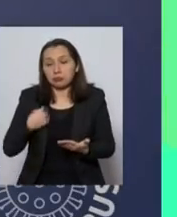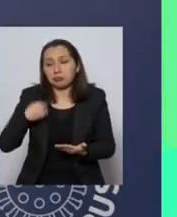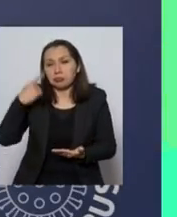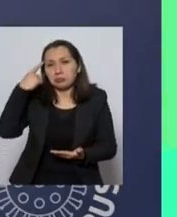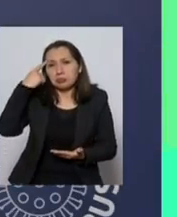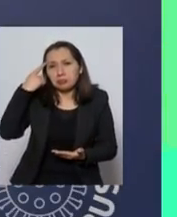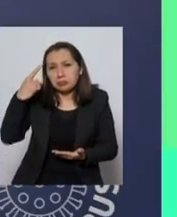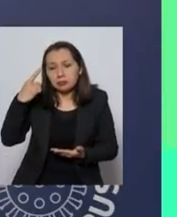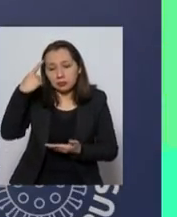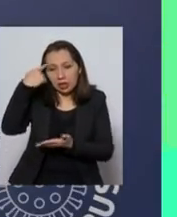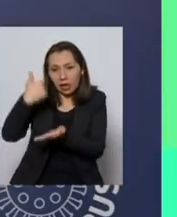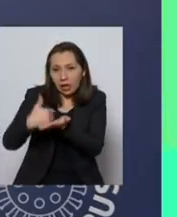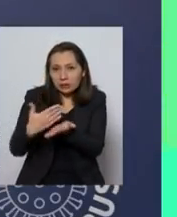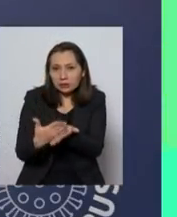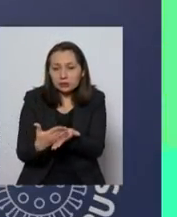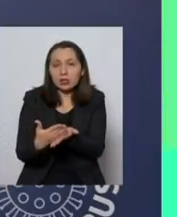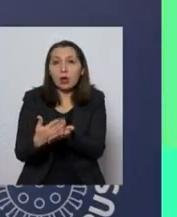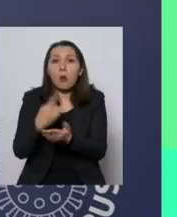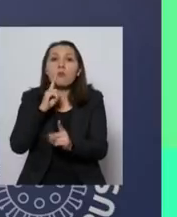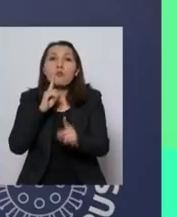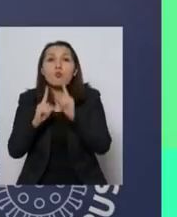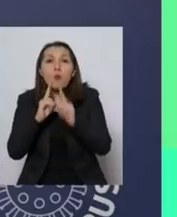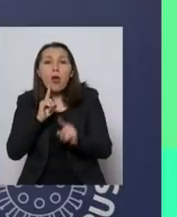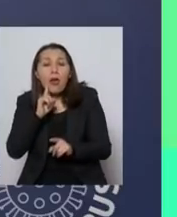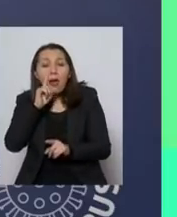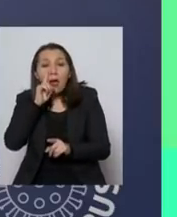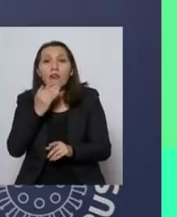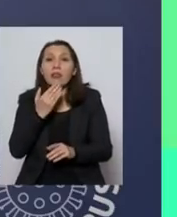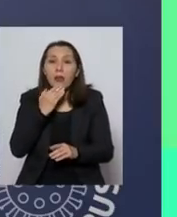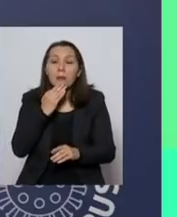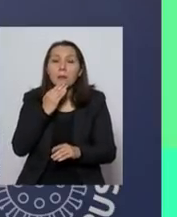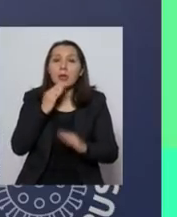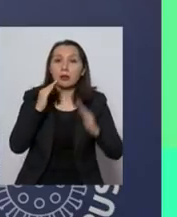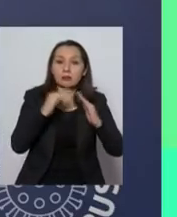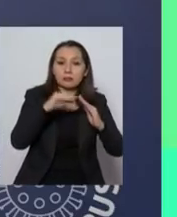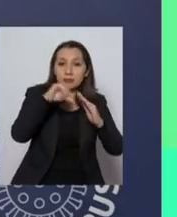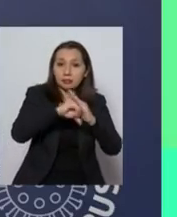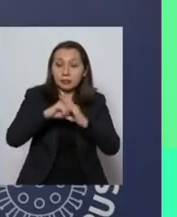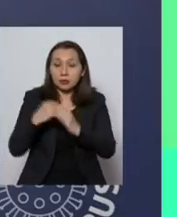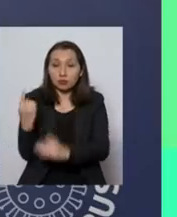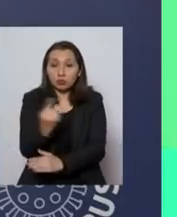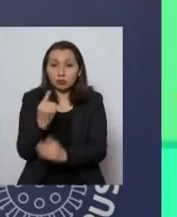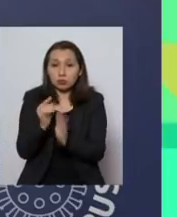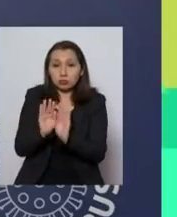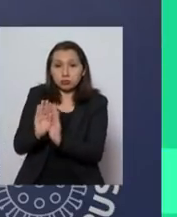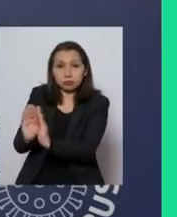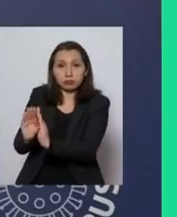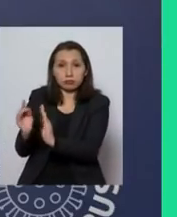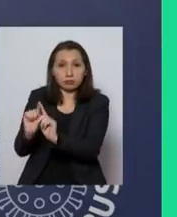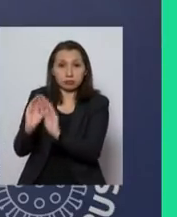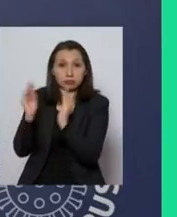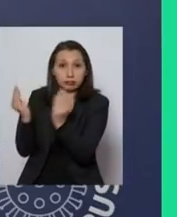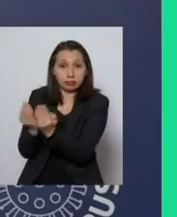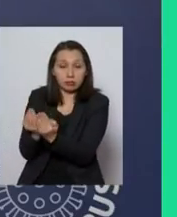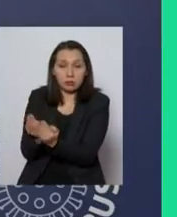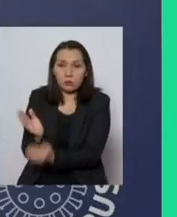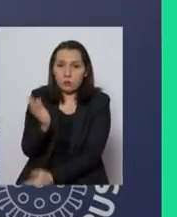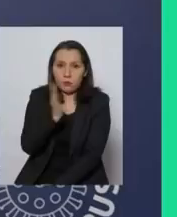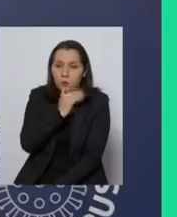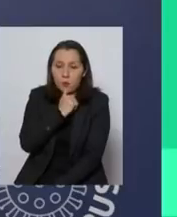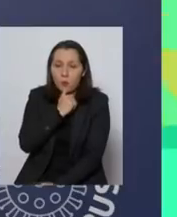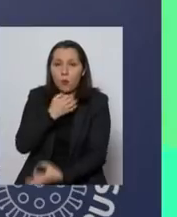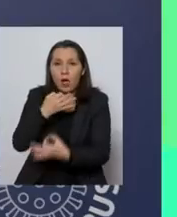que en la estrategia de testeo y cuarentena, aislamiento de los casos, no hemos tenido